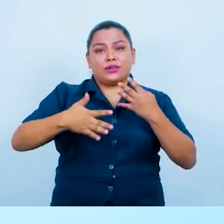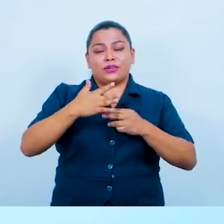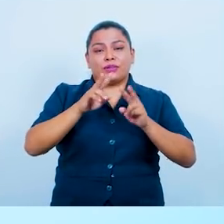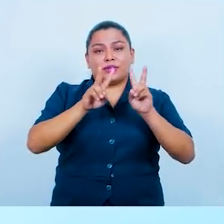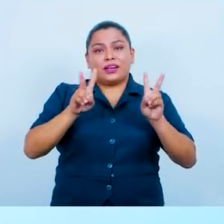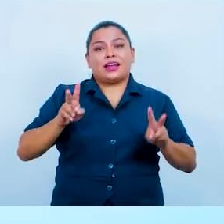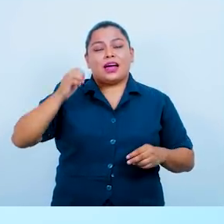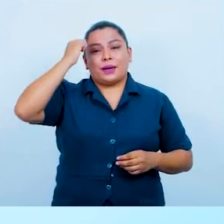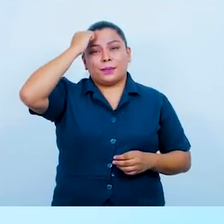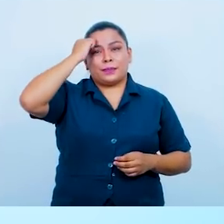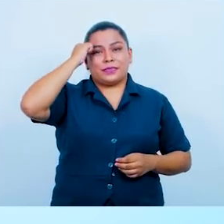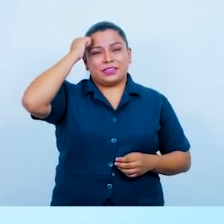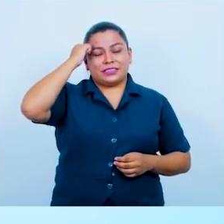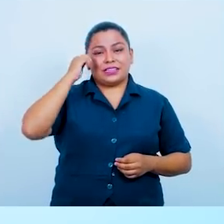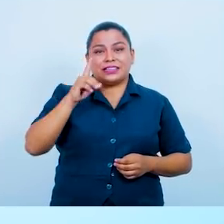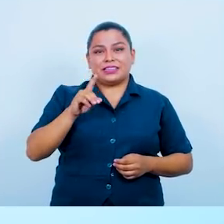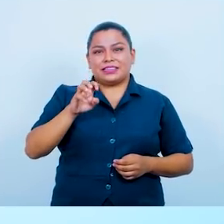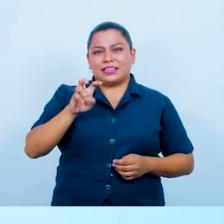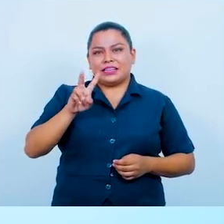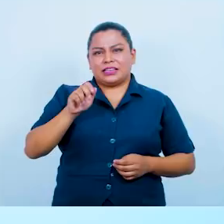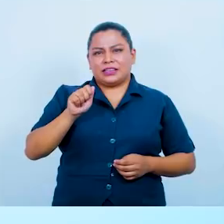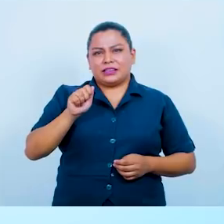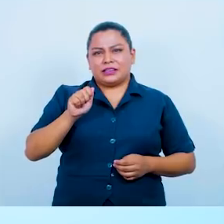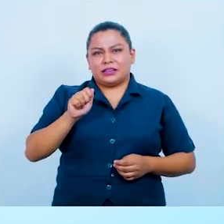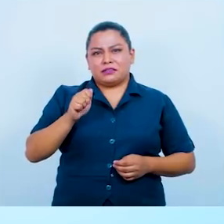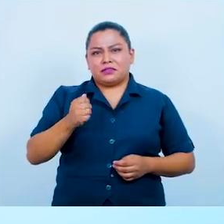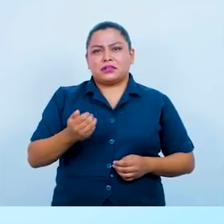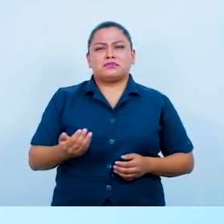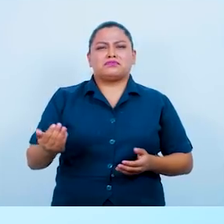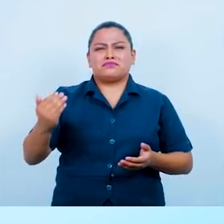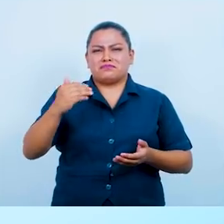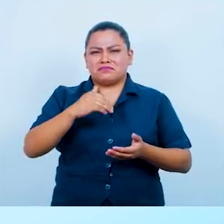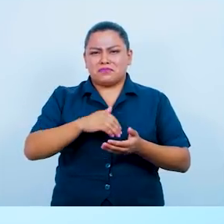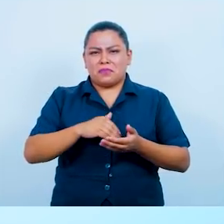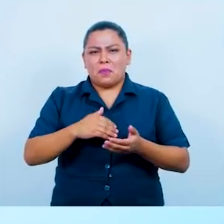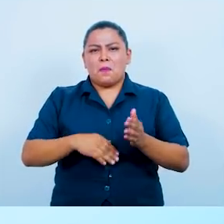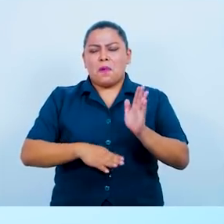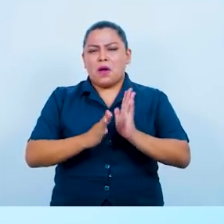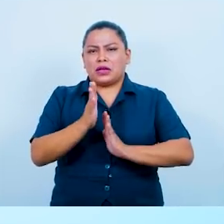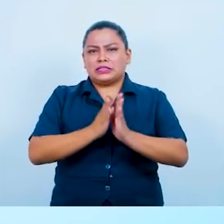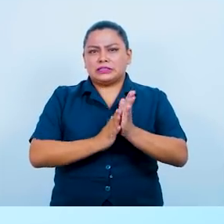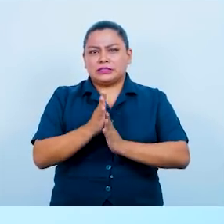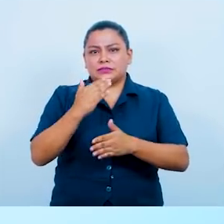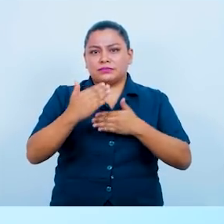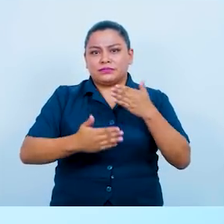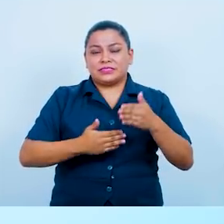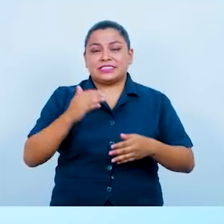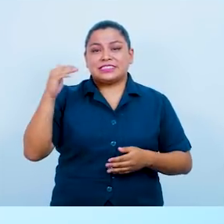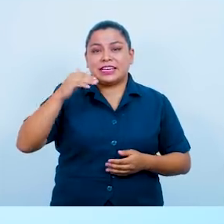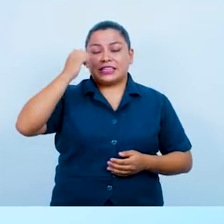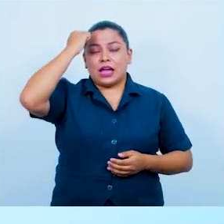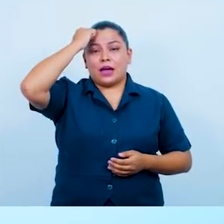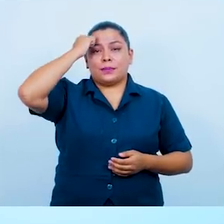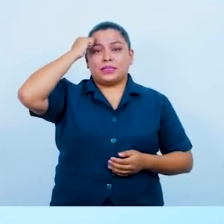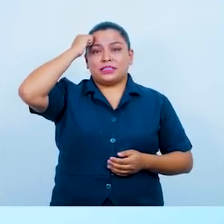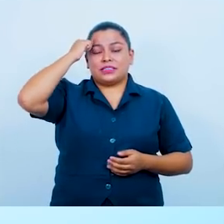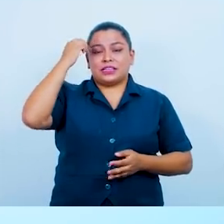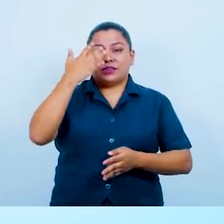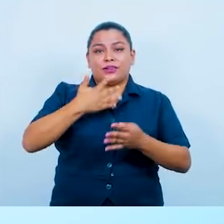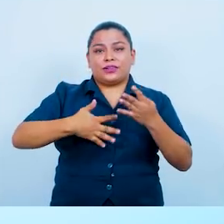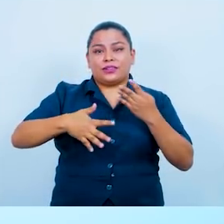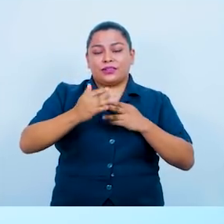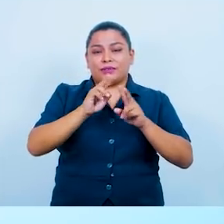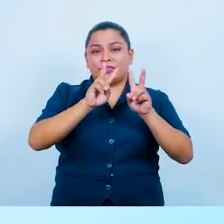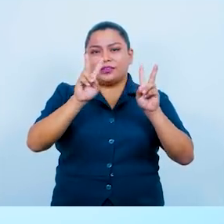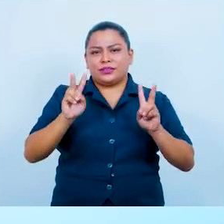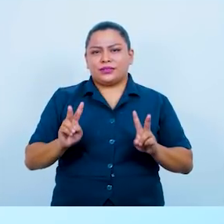virtuales de aprendizaje DEVA. Cada vez se pone más interesante el proceso de enseñanza y aprendizaje en entornos